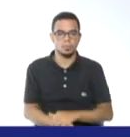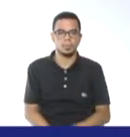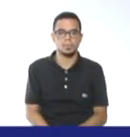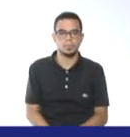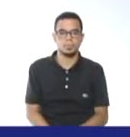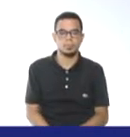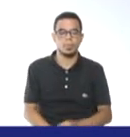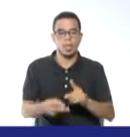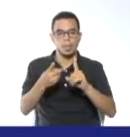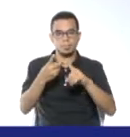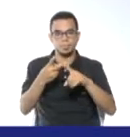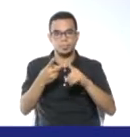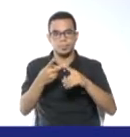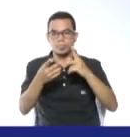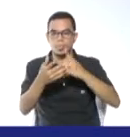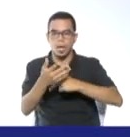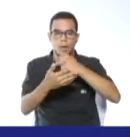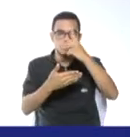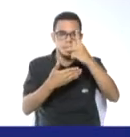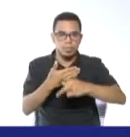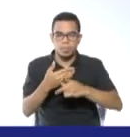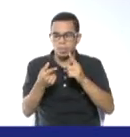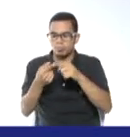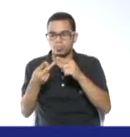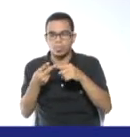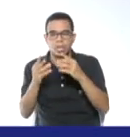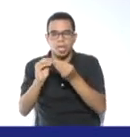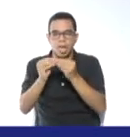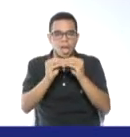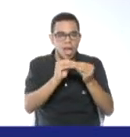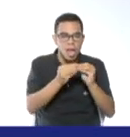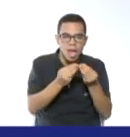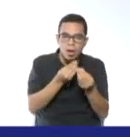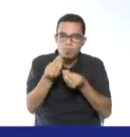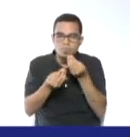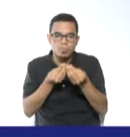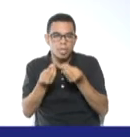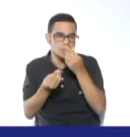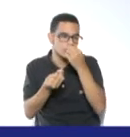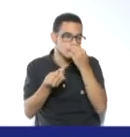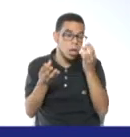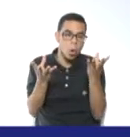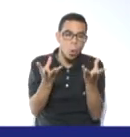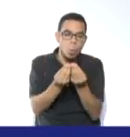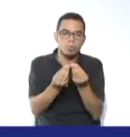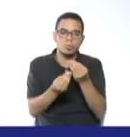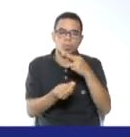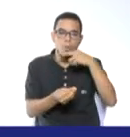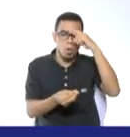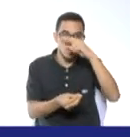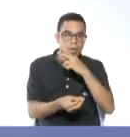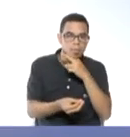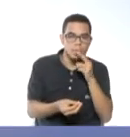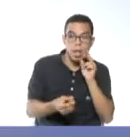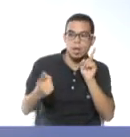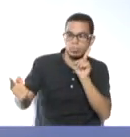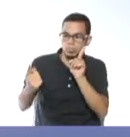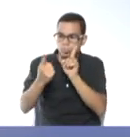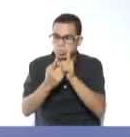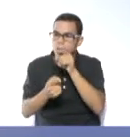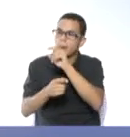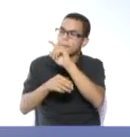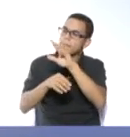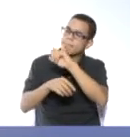Crear una planificación conjunta con los padres de ese estudiante, es entrevistarnos con ellos, conocer de dónde viene